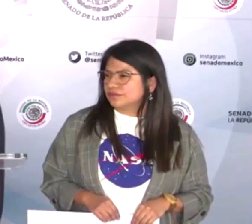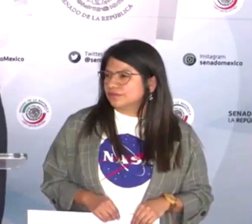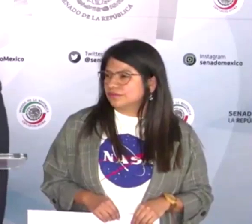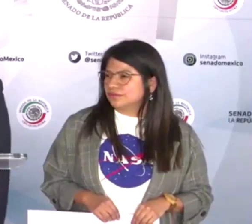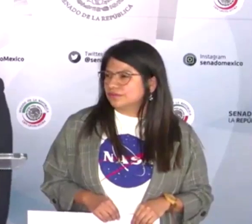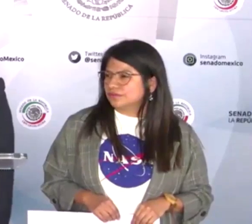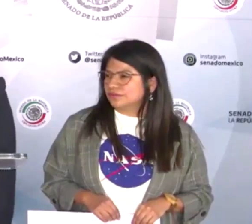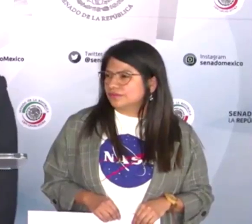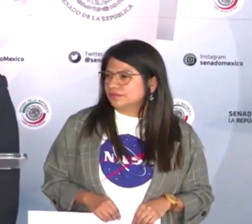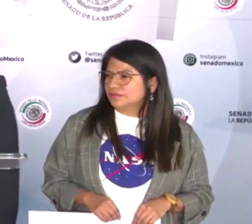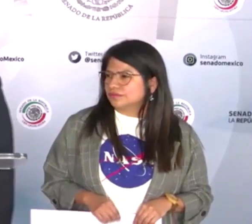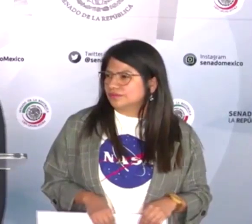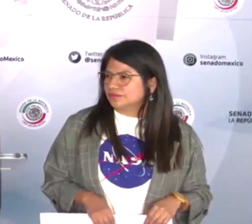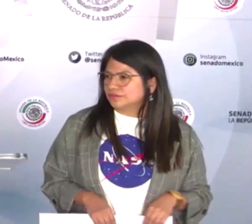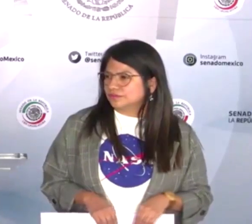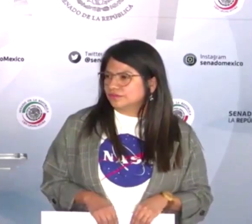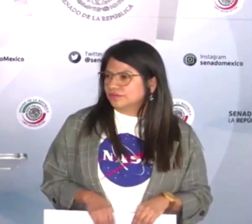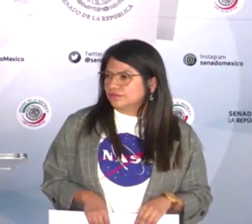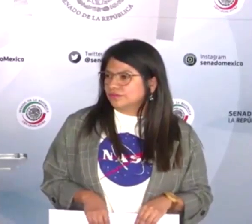lo que voy a decir,